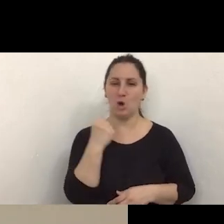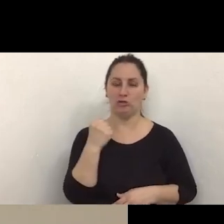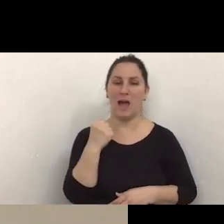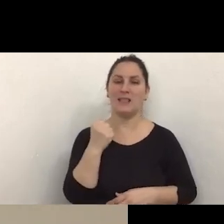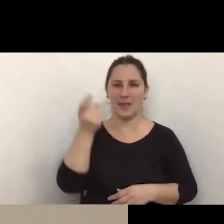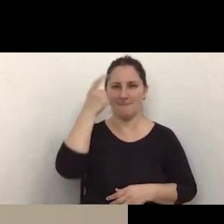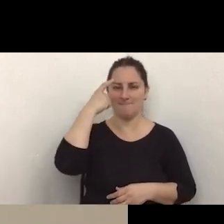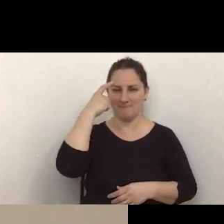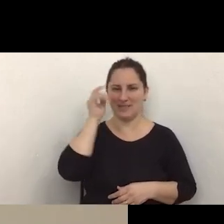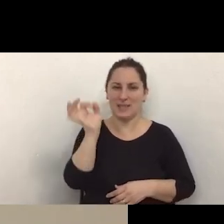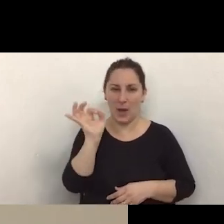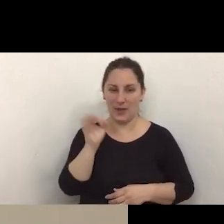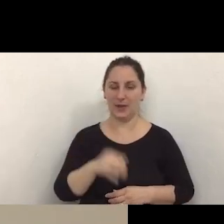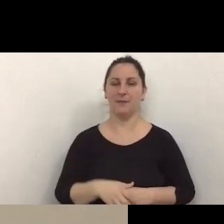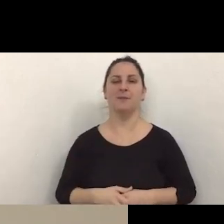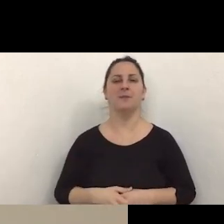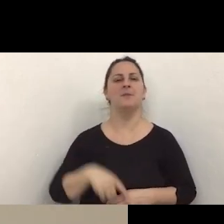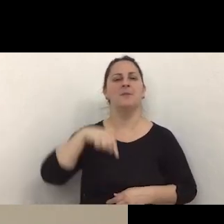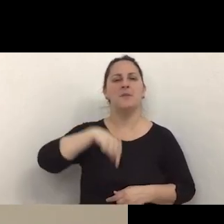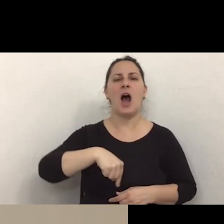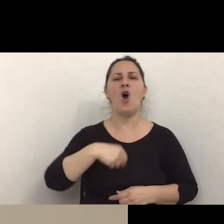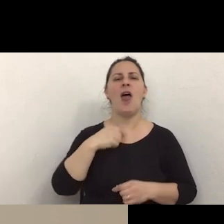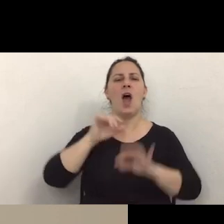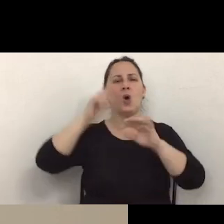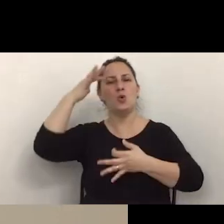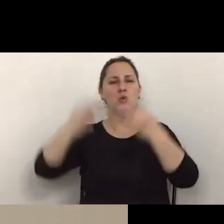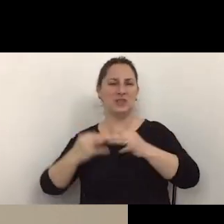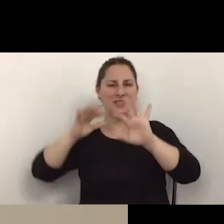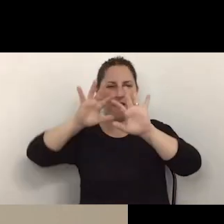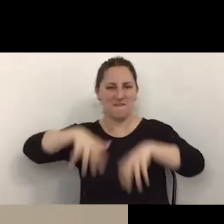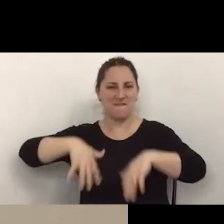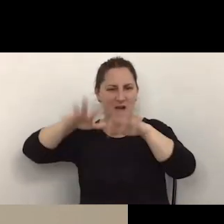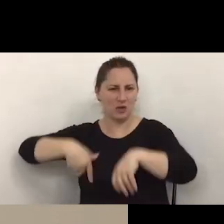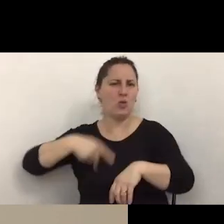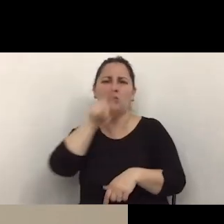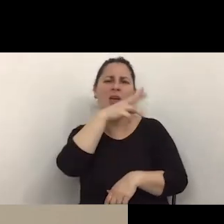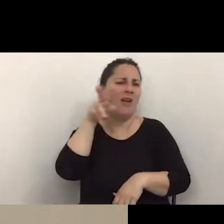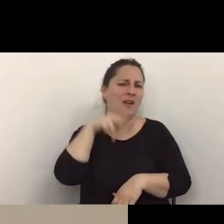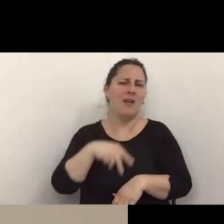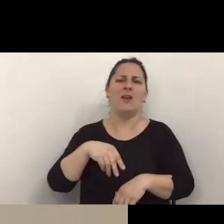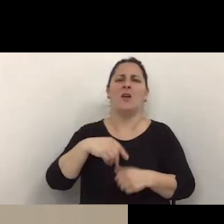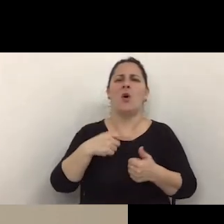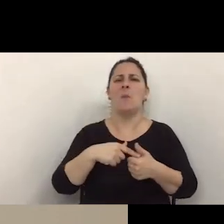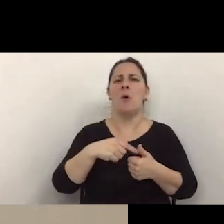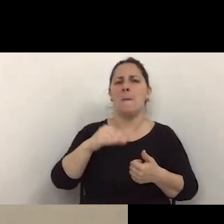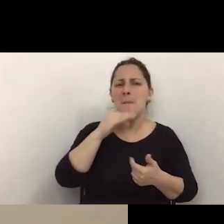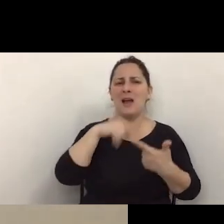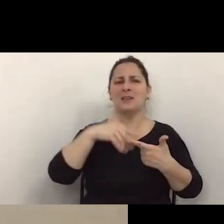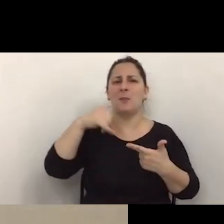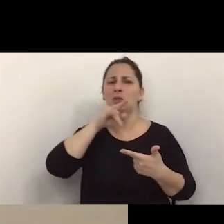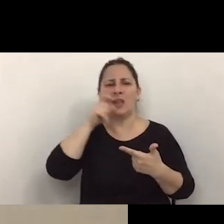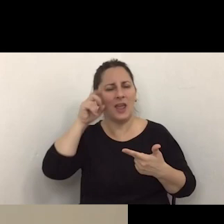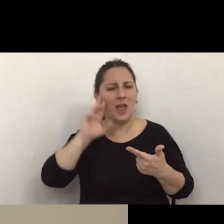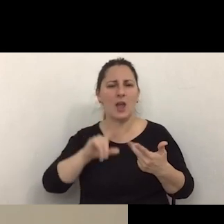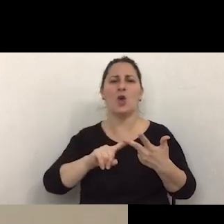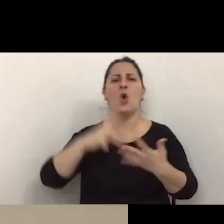en cuenta. Vayamos a estos fallos que los van a leer en todos lados. Massa, Generoso, Montenegro, porque la